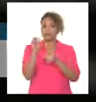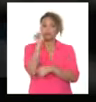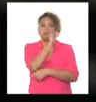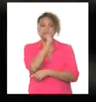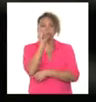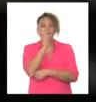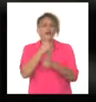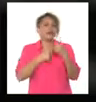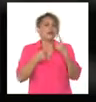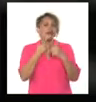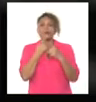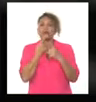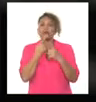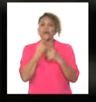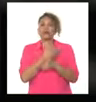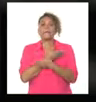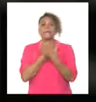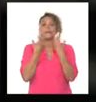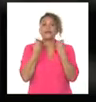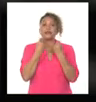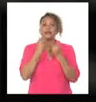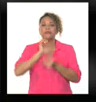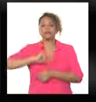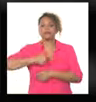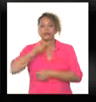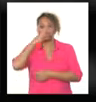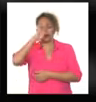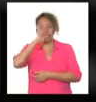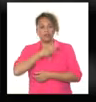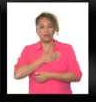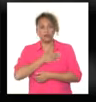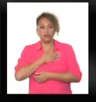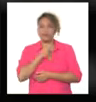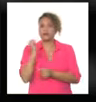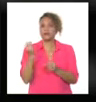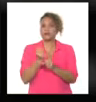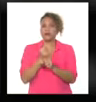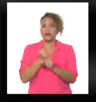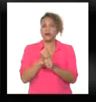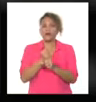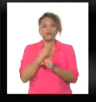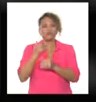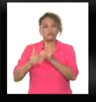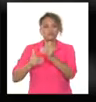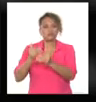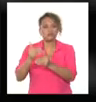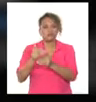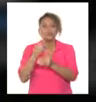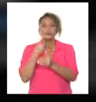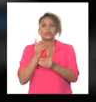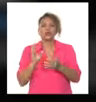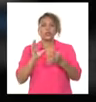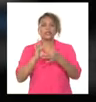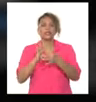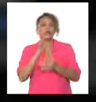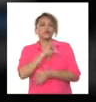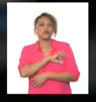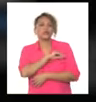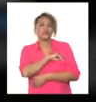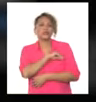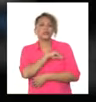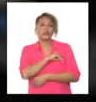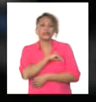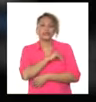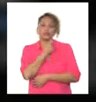una sensible pérdida para la cultura cubana. Su obra trasciende por la capacidad de conectar con los sentimientos más íntimos